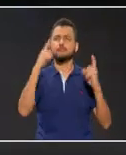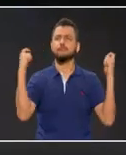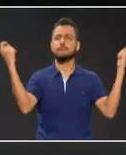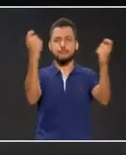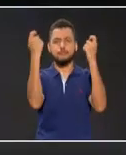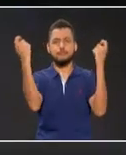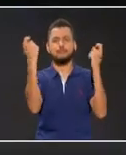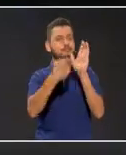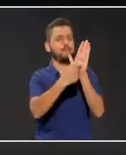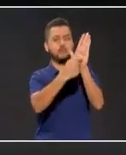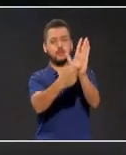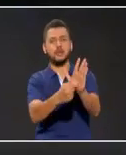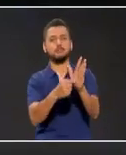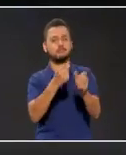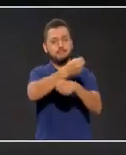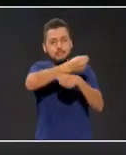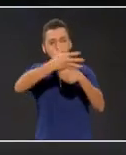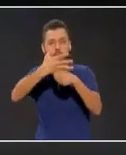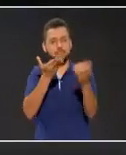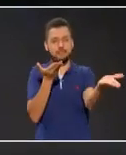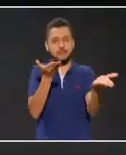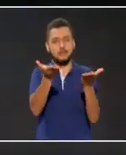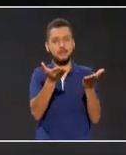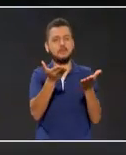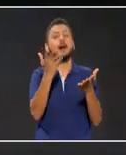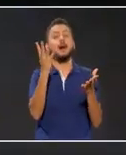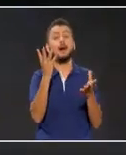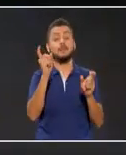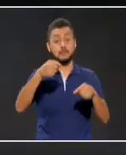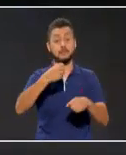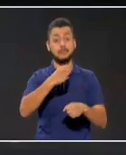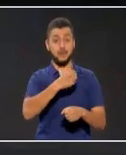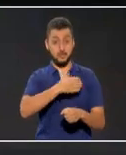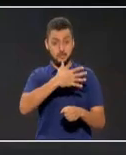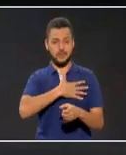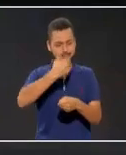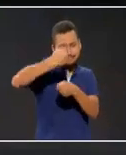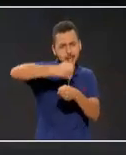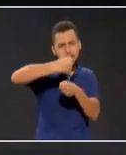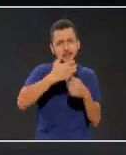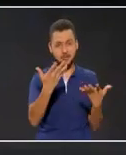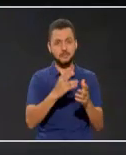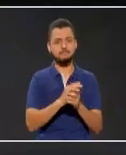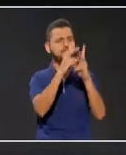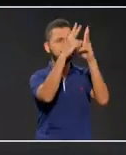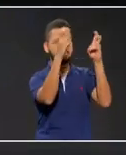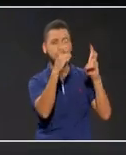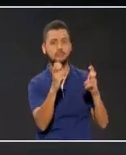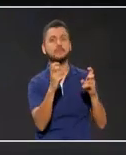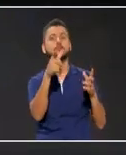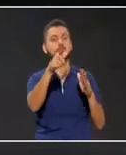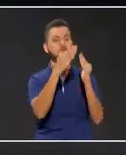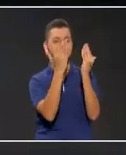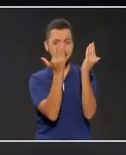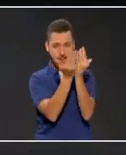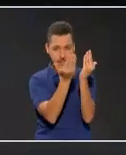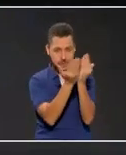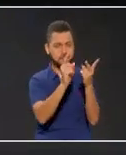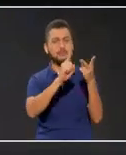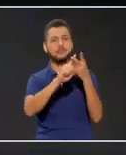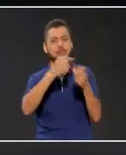de productos, servicios y empleo. Eso nos va a implicar también trabajar en varios temas. Educación y empleo pertinente para toda la